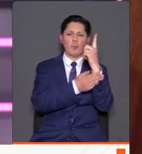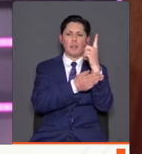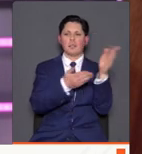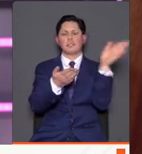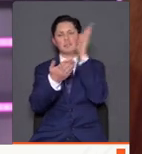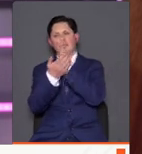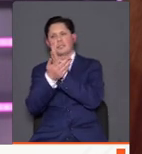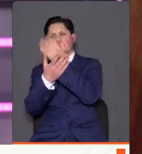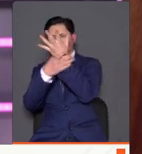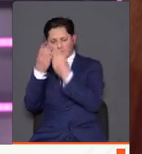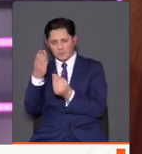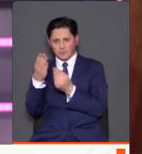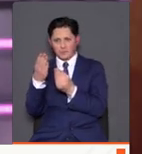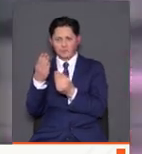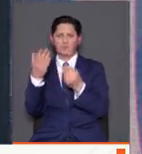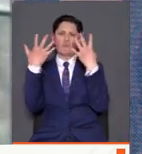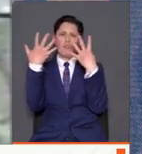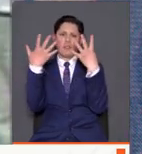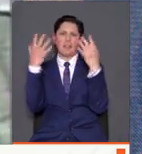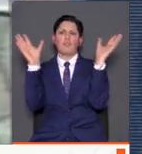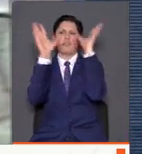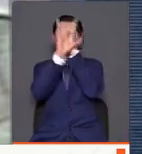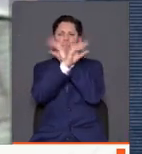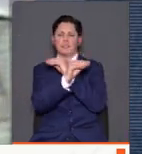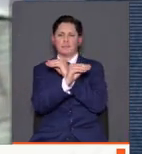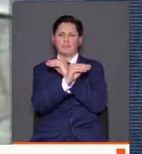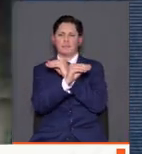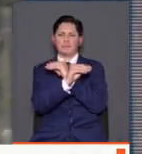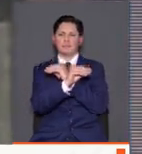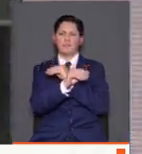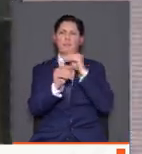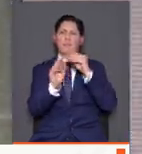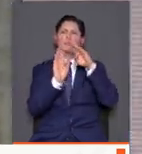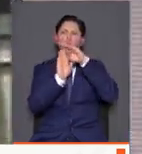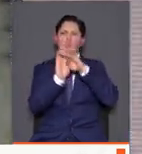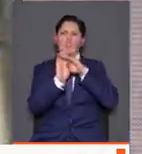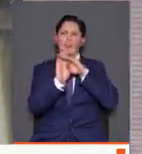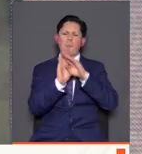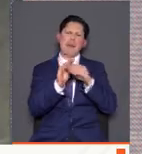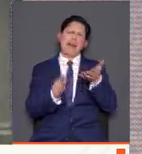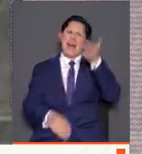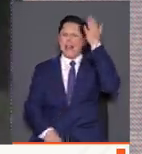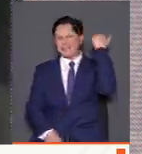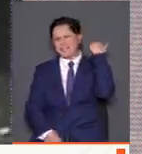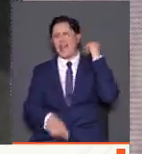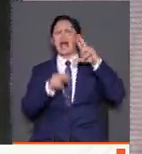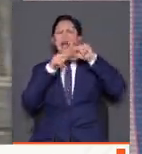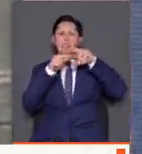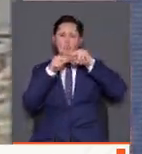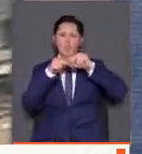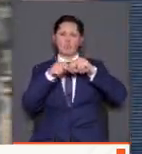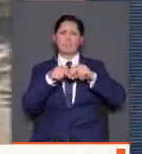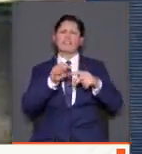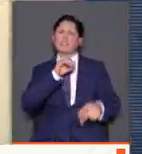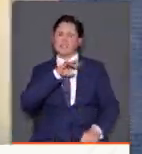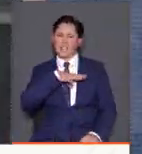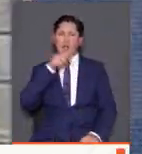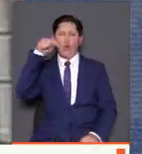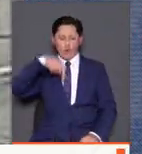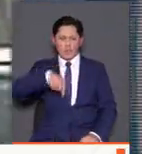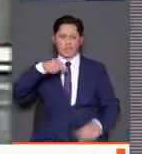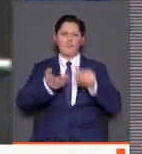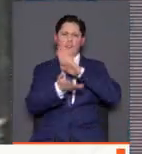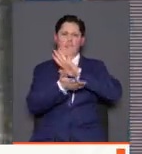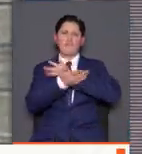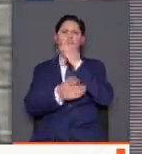a las 9 de la noche. Somos el programa más antiguo de la televisión chilena y hoy día queremos celebrar con usted nuestros